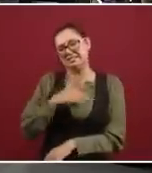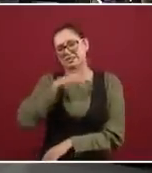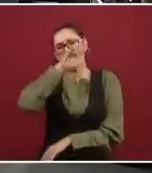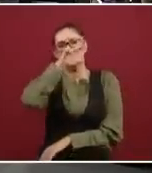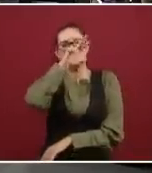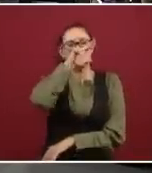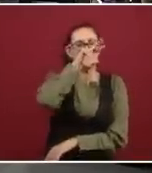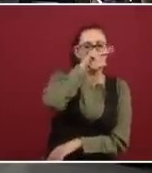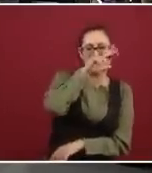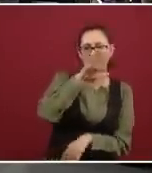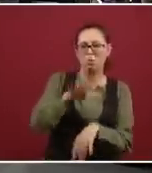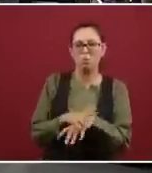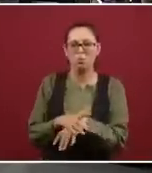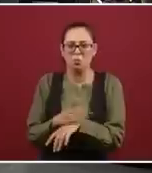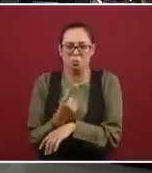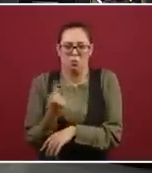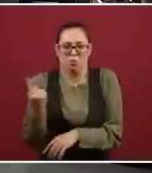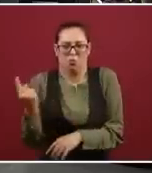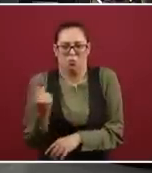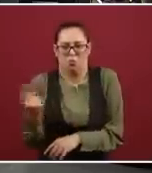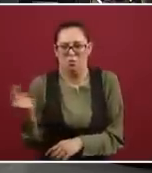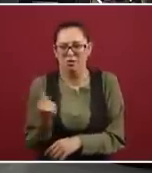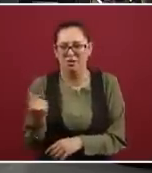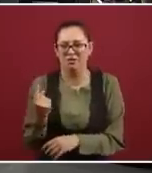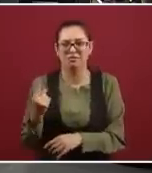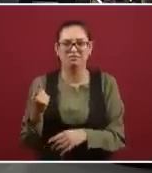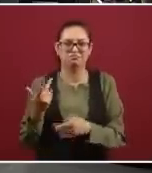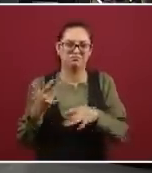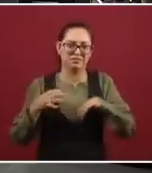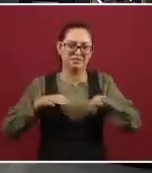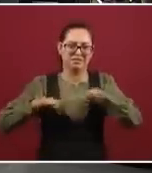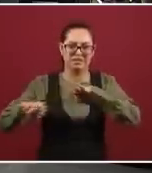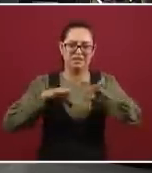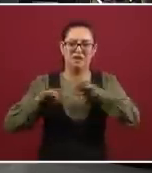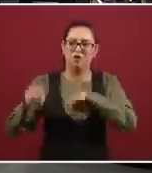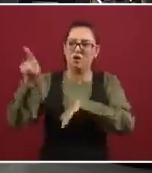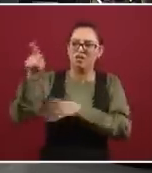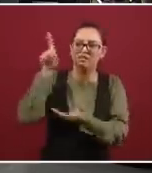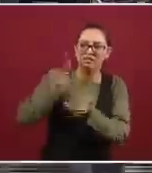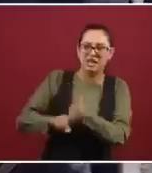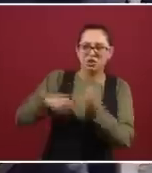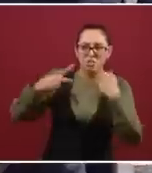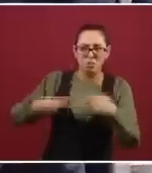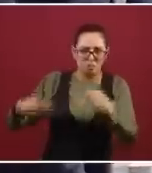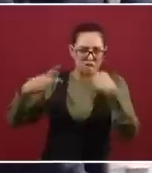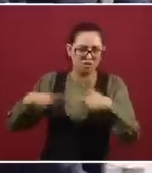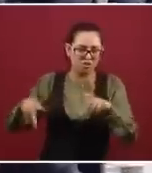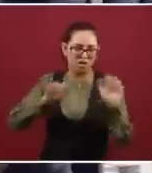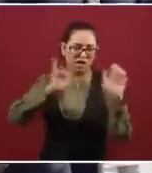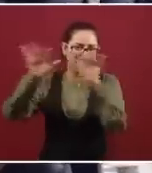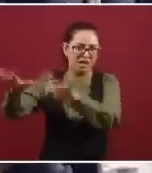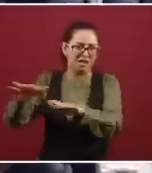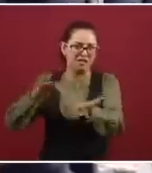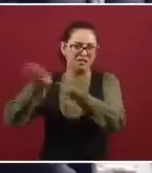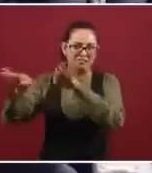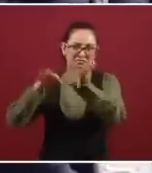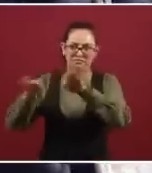se mueve en base a lo que genera o generaba el personal de ese órgano